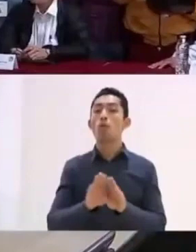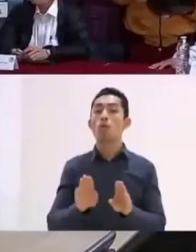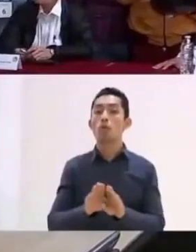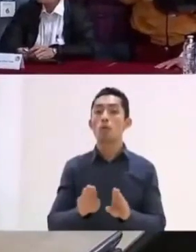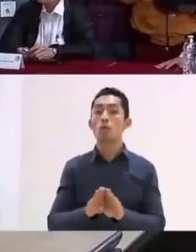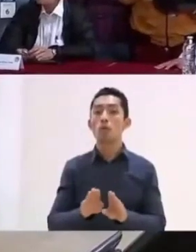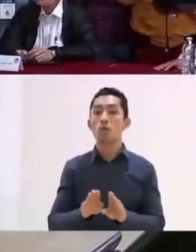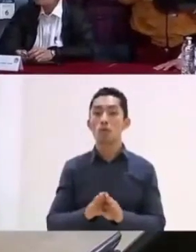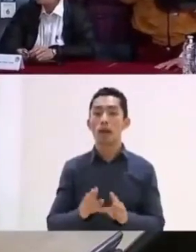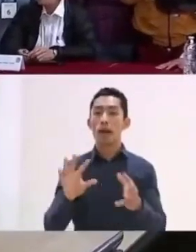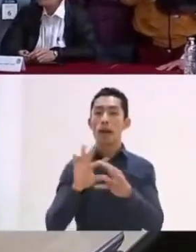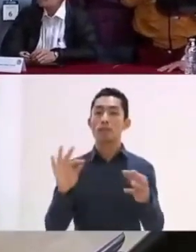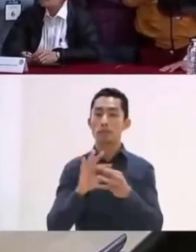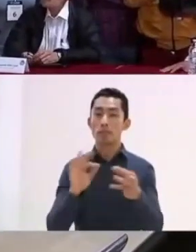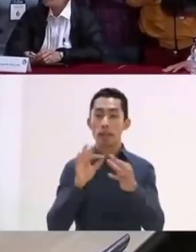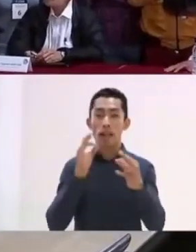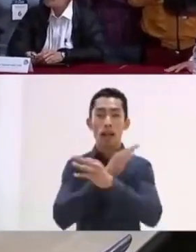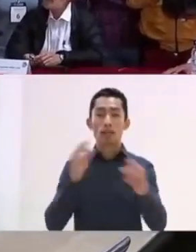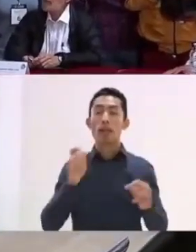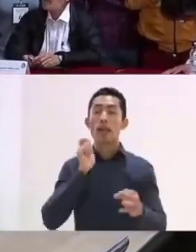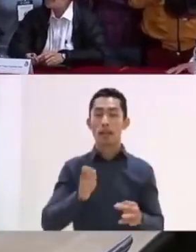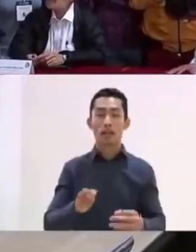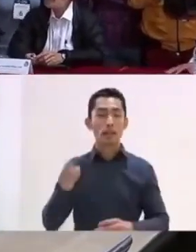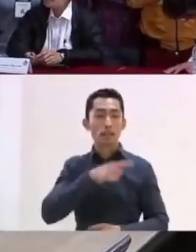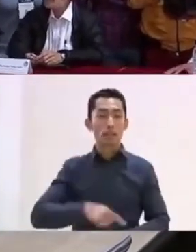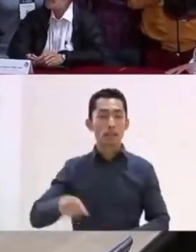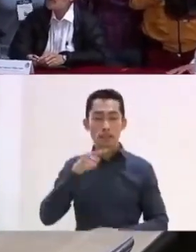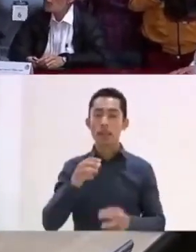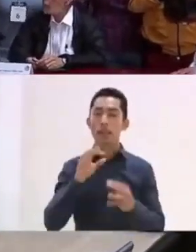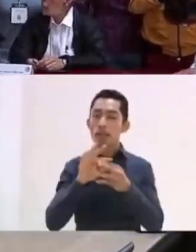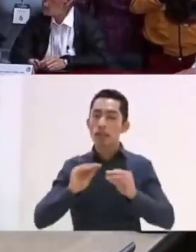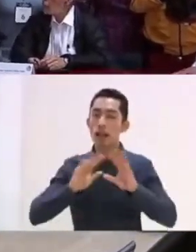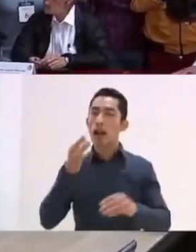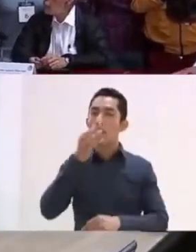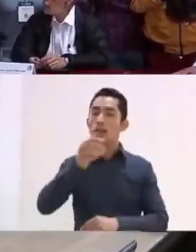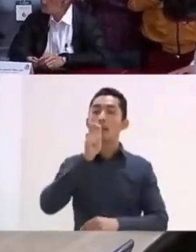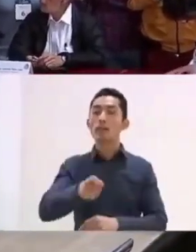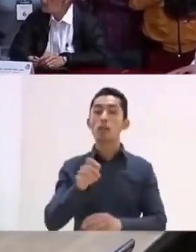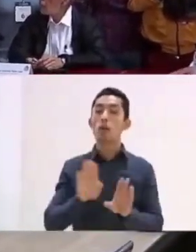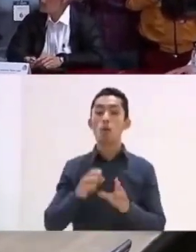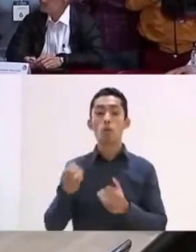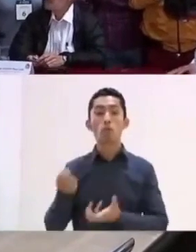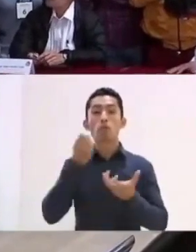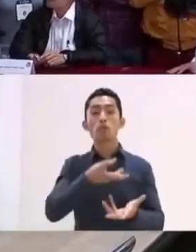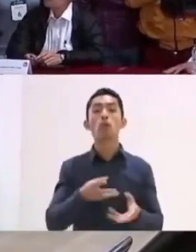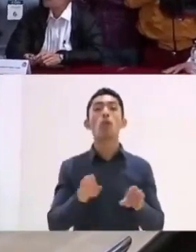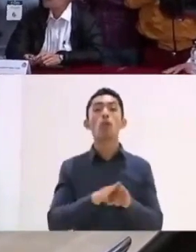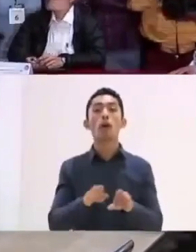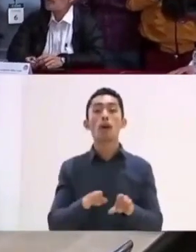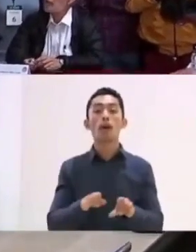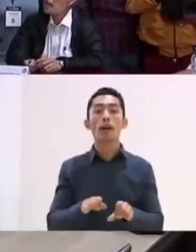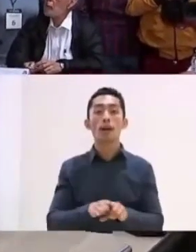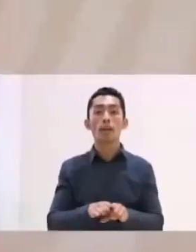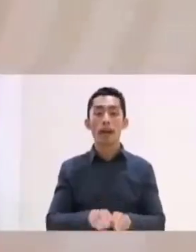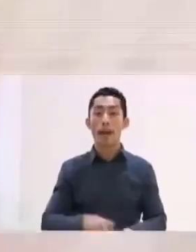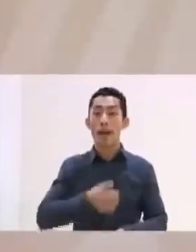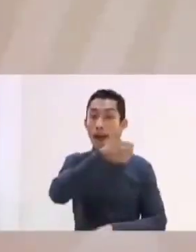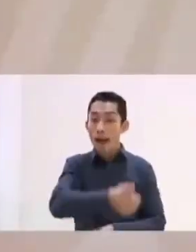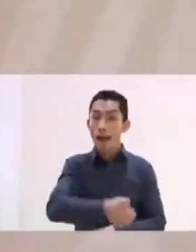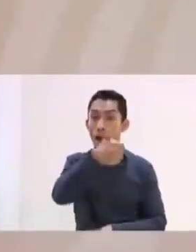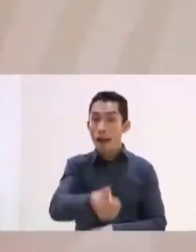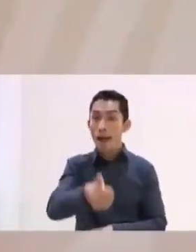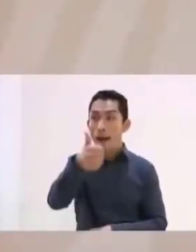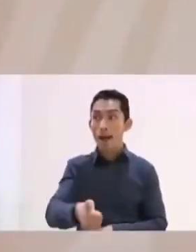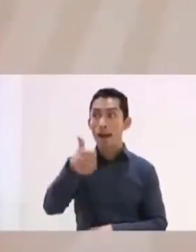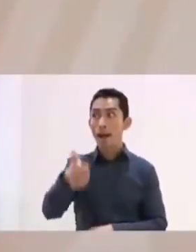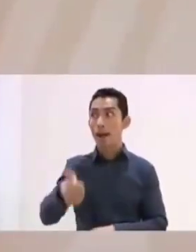todo, que se escuche bien y que se oiga lejos, todo se va a entregar de manera directa,